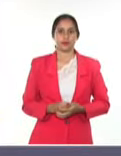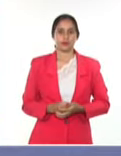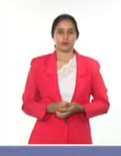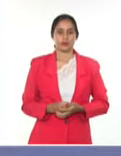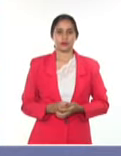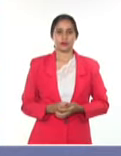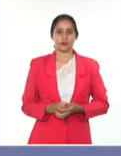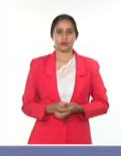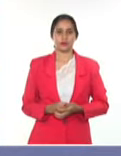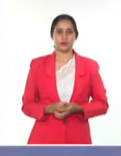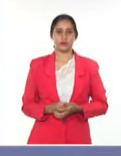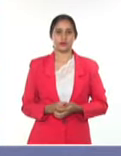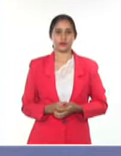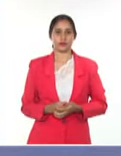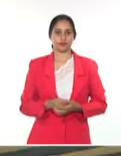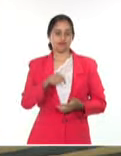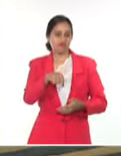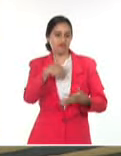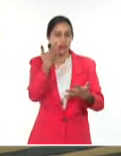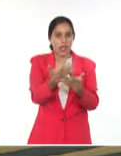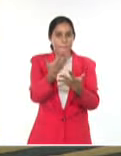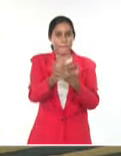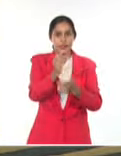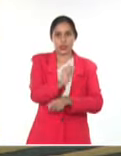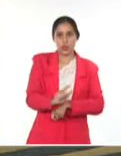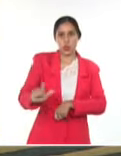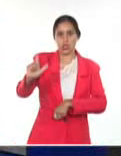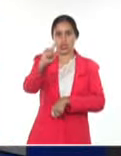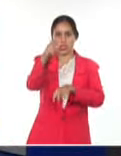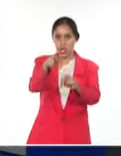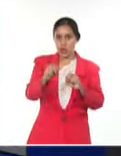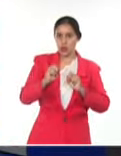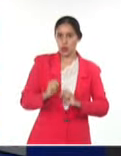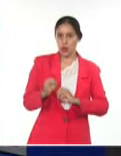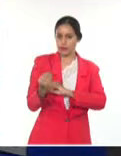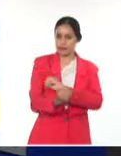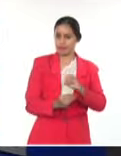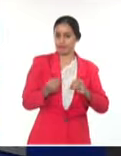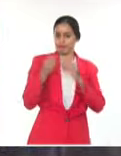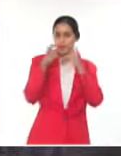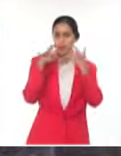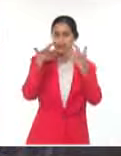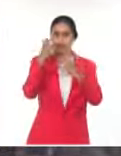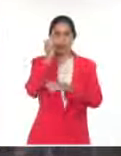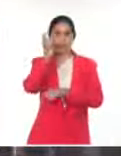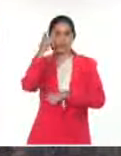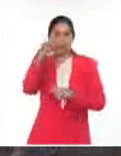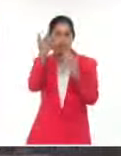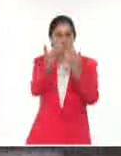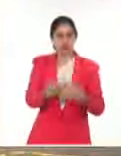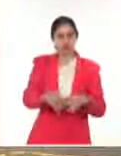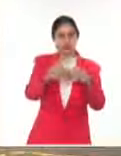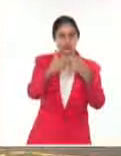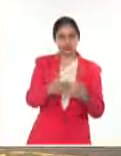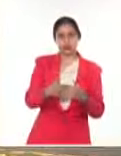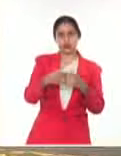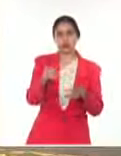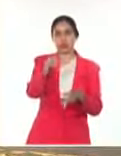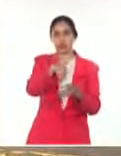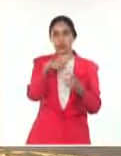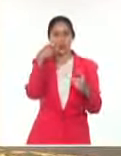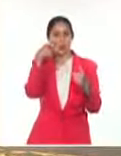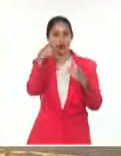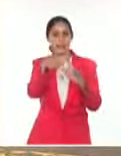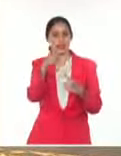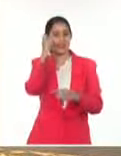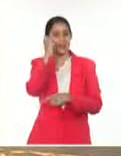Es una empresa socialista moderna. En sus líneas y posiciones industriales resalta la implementación de la